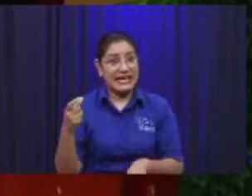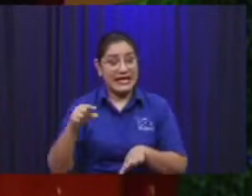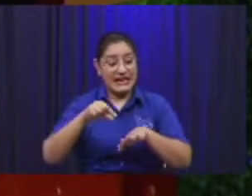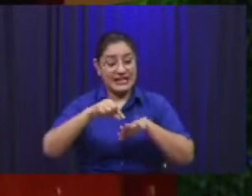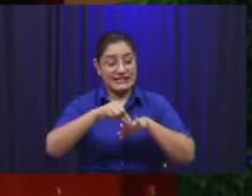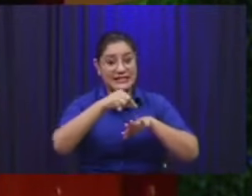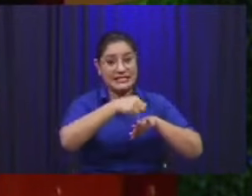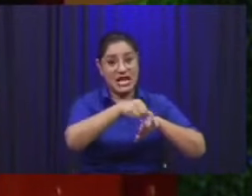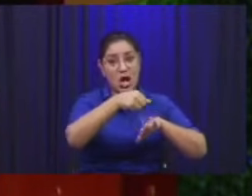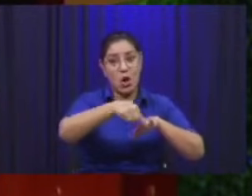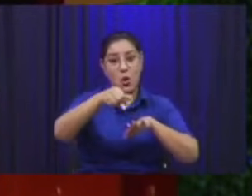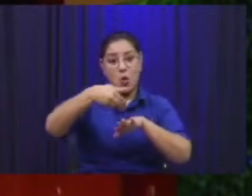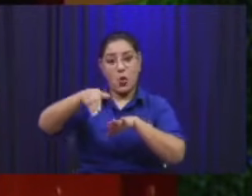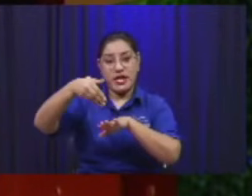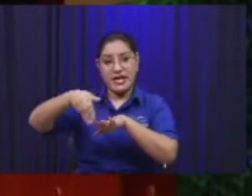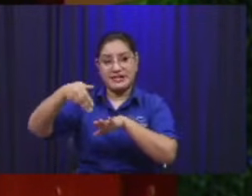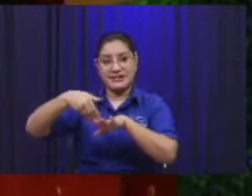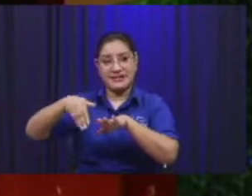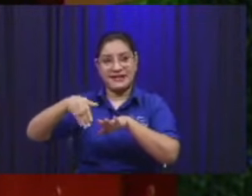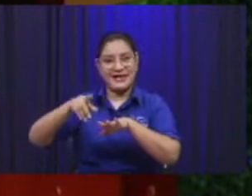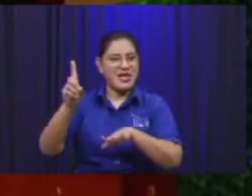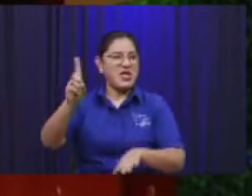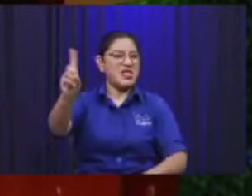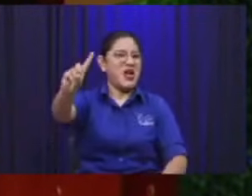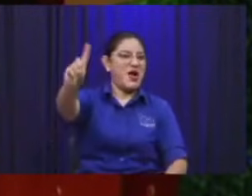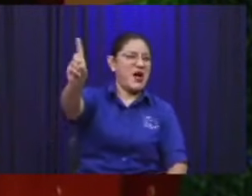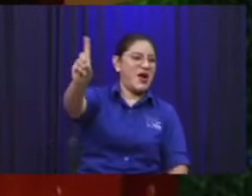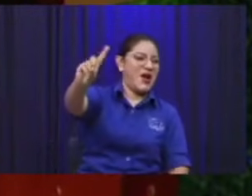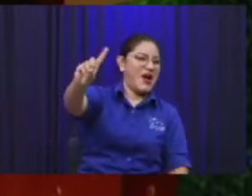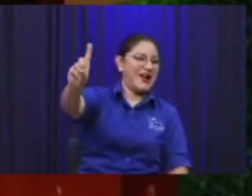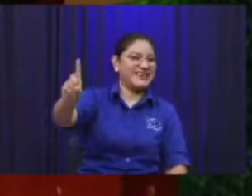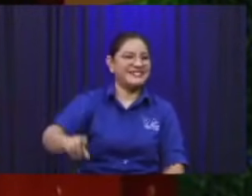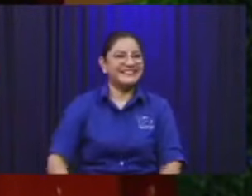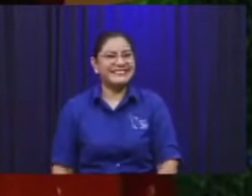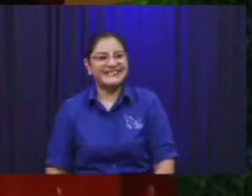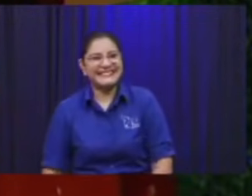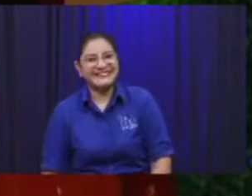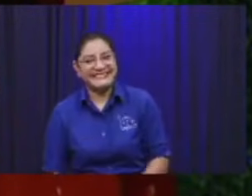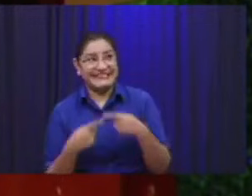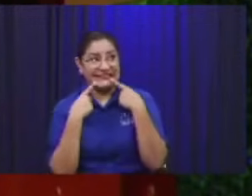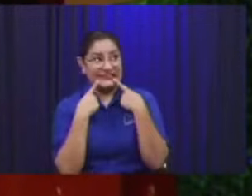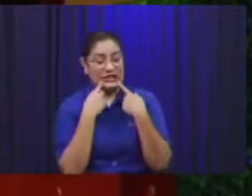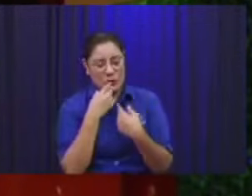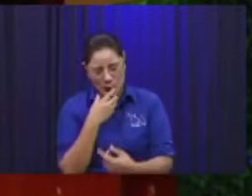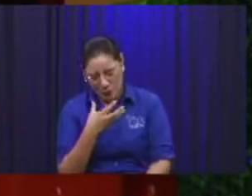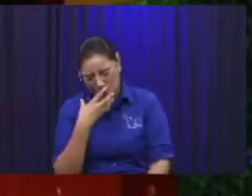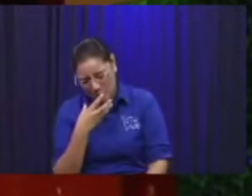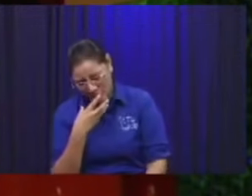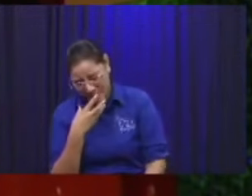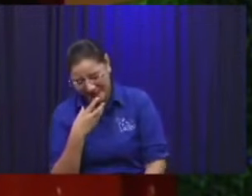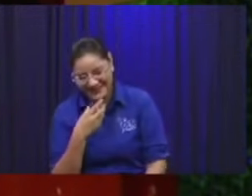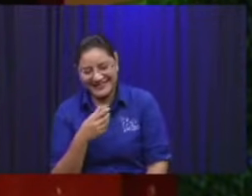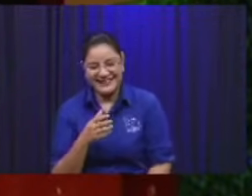no nada es no menor que mi marido eres